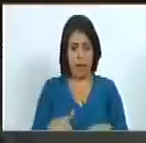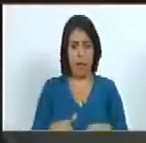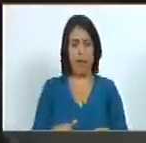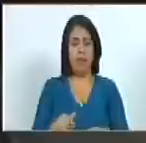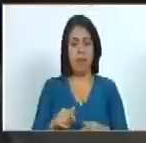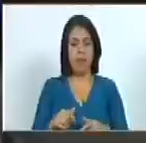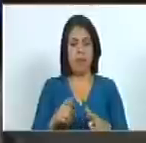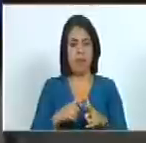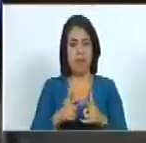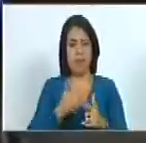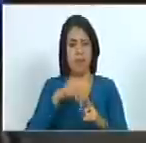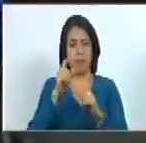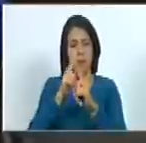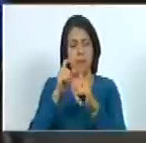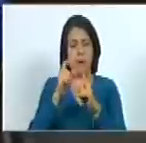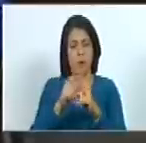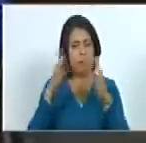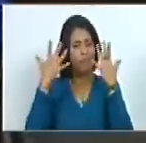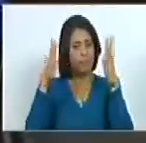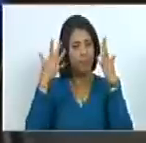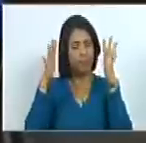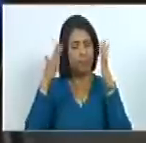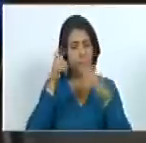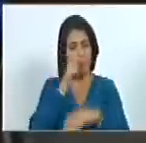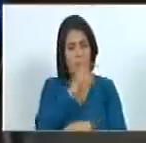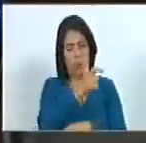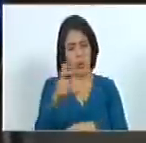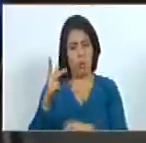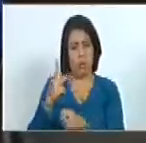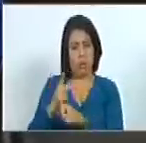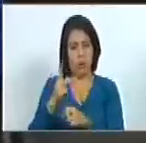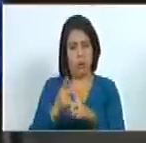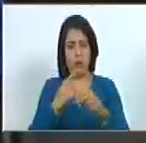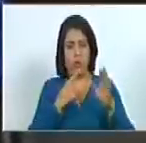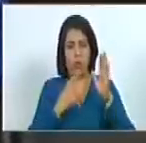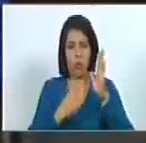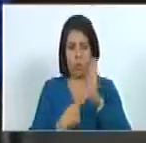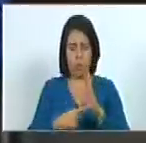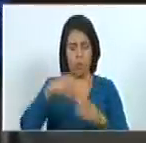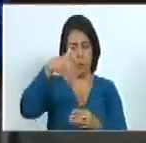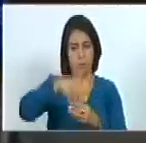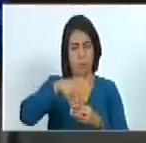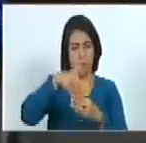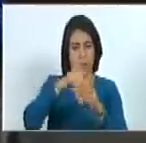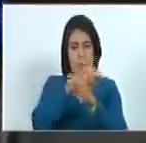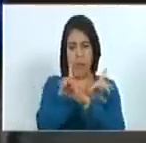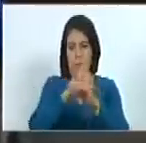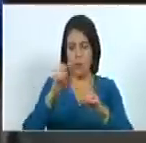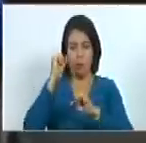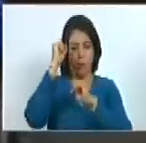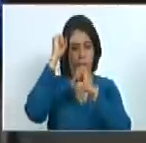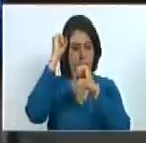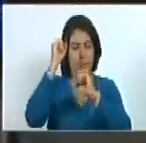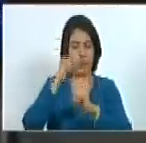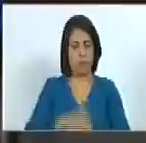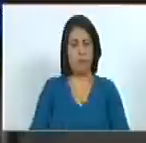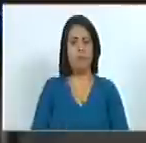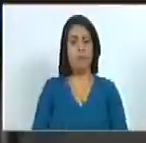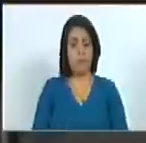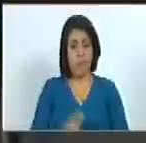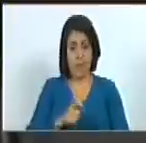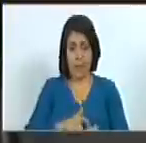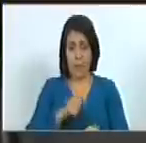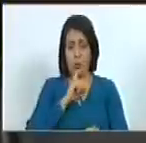Cámara, nuestra palabra y nuestro aplauso para el pueblo de Paraguay que cumplió una gesta democrática heroica en momentos